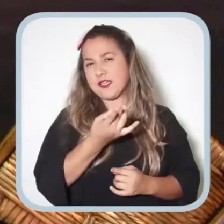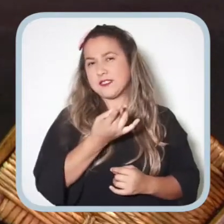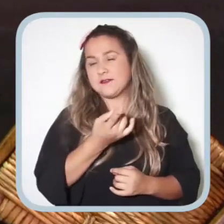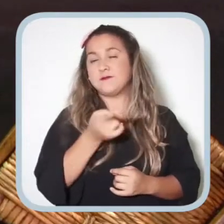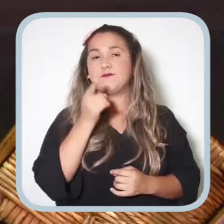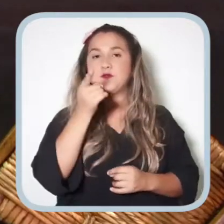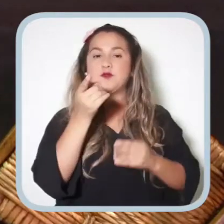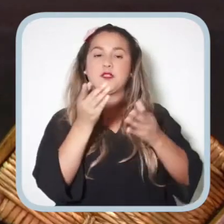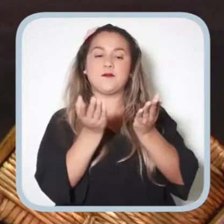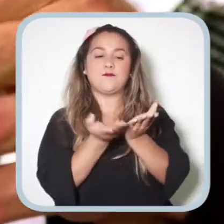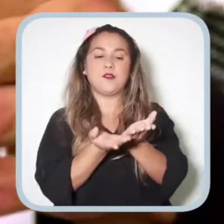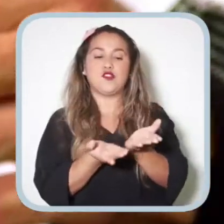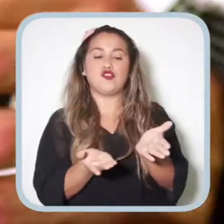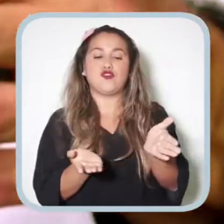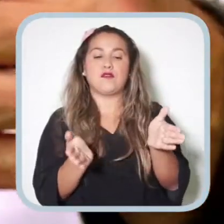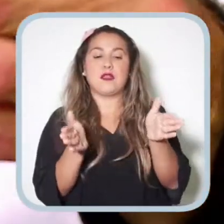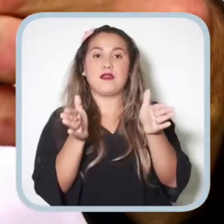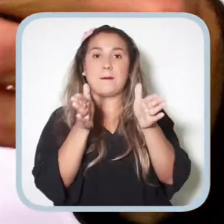la mitad